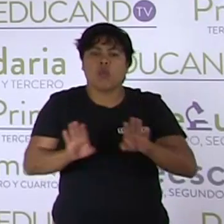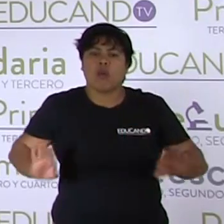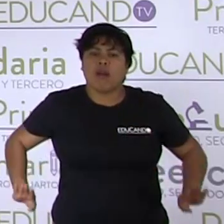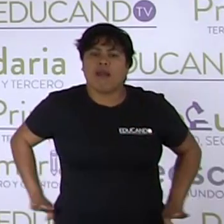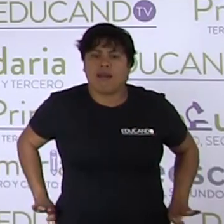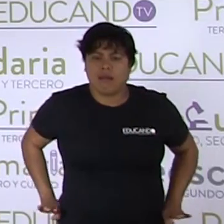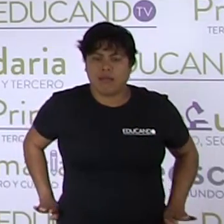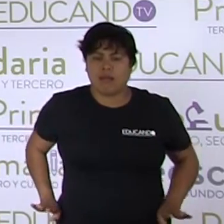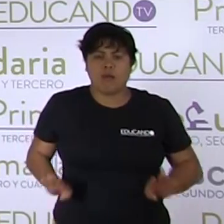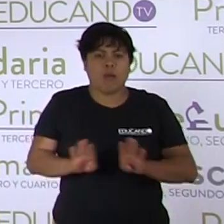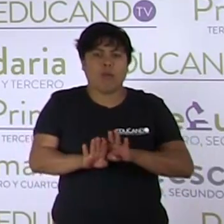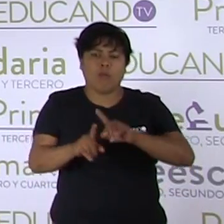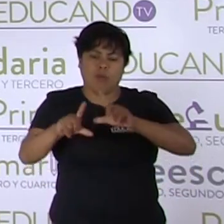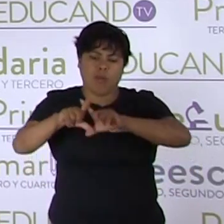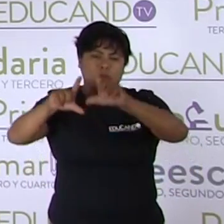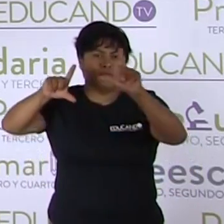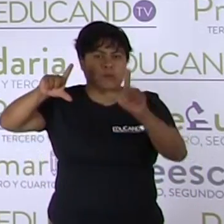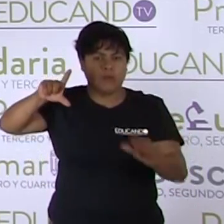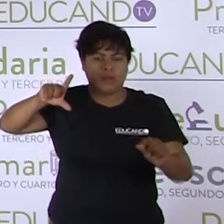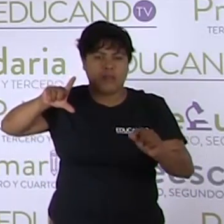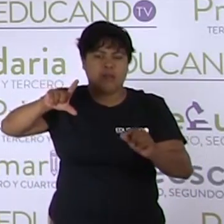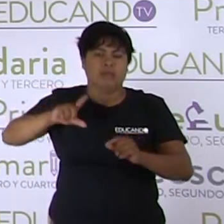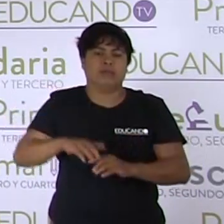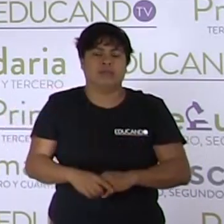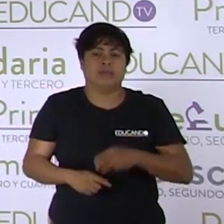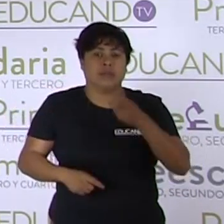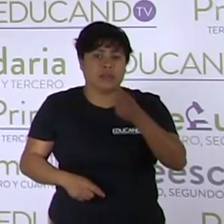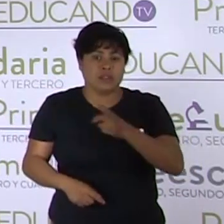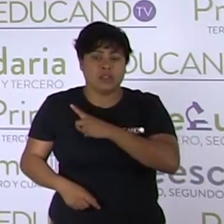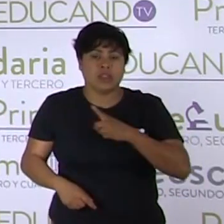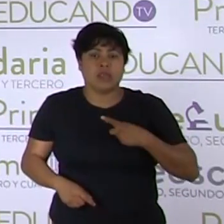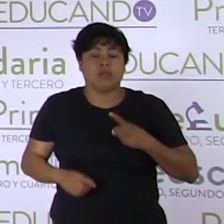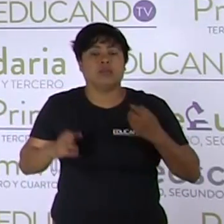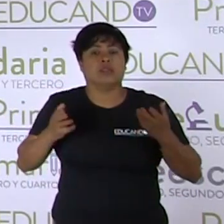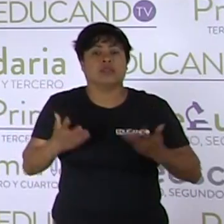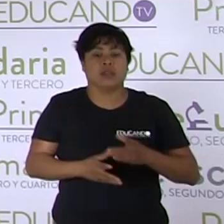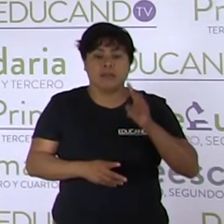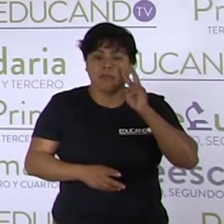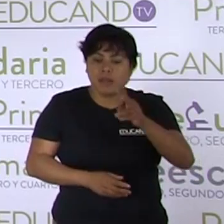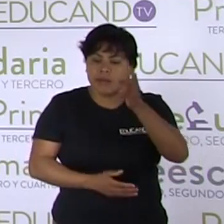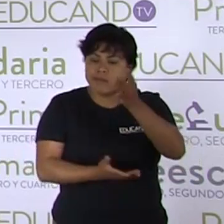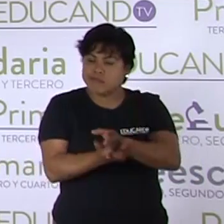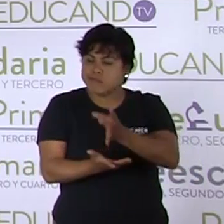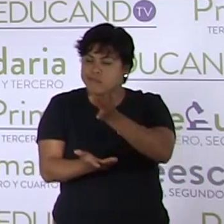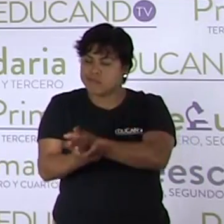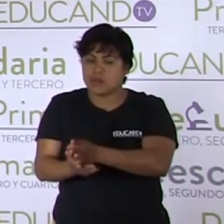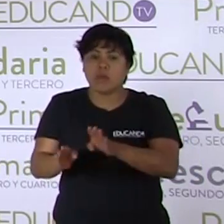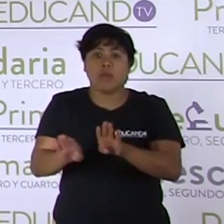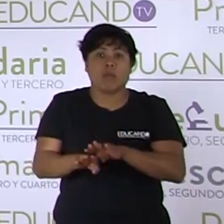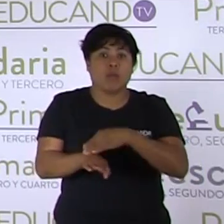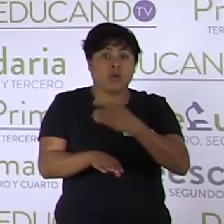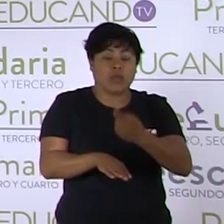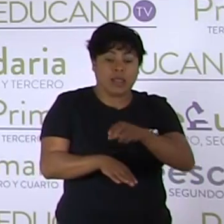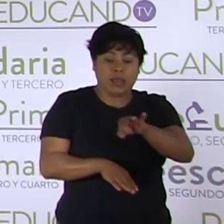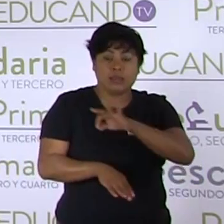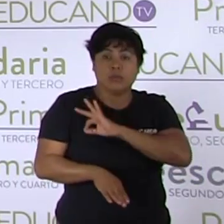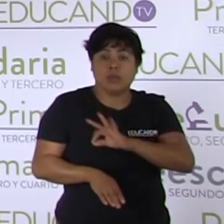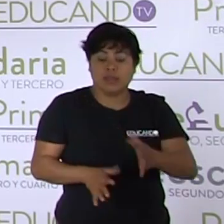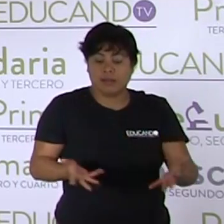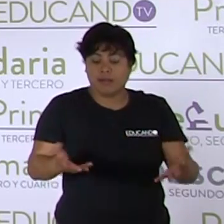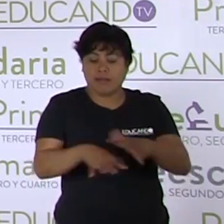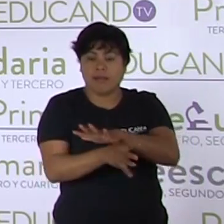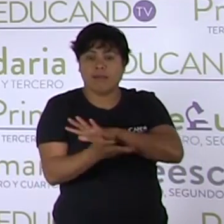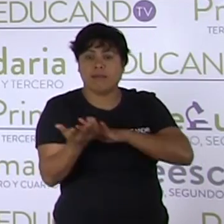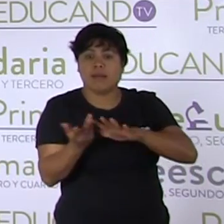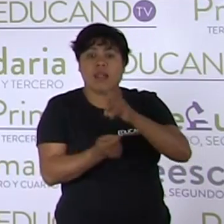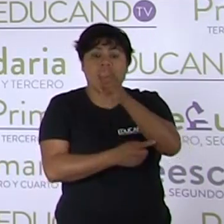a nivel nacional y que debemos de ir identificando porque se convierte en un